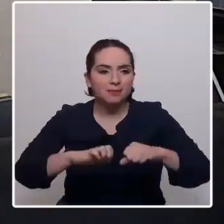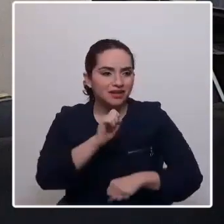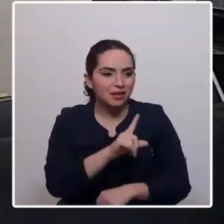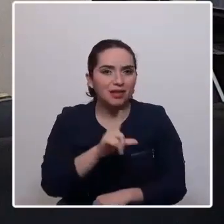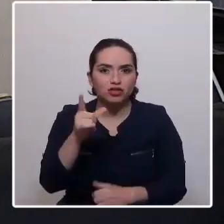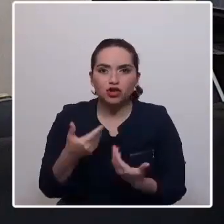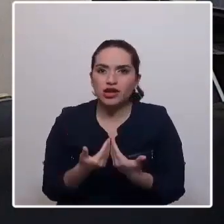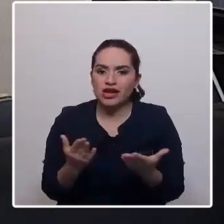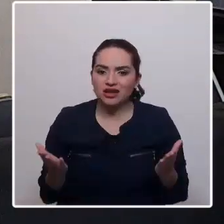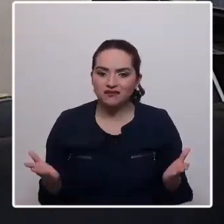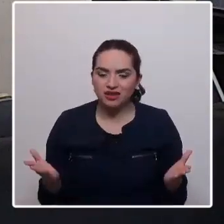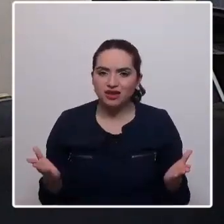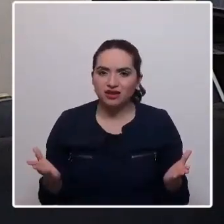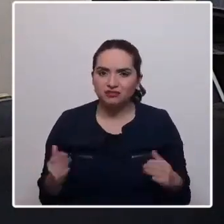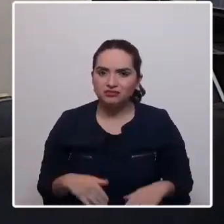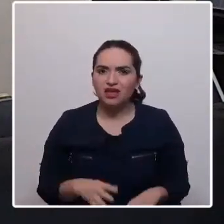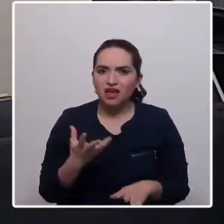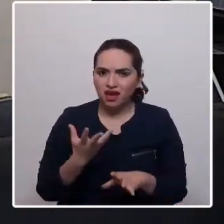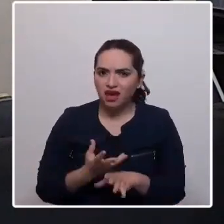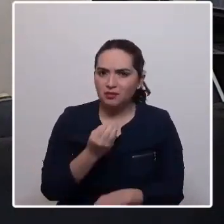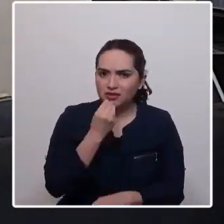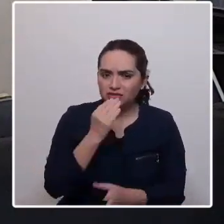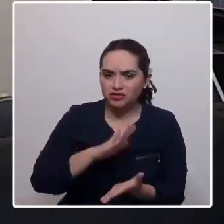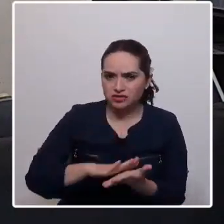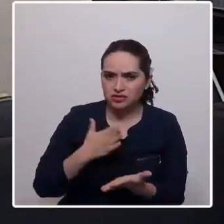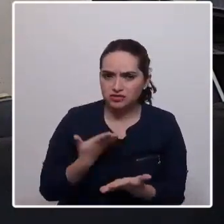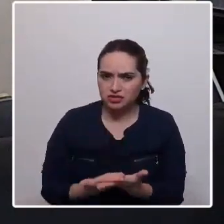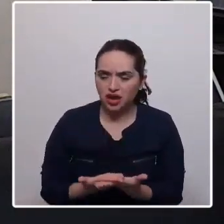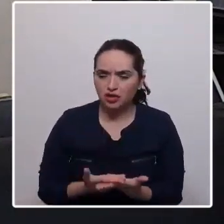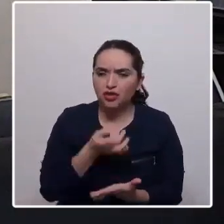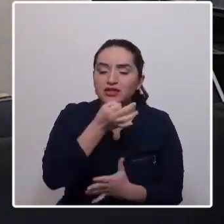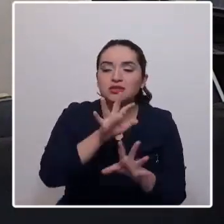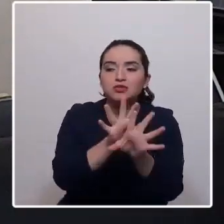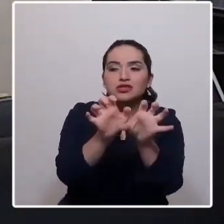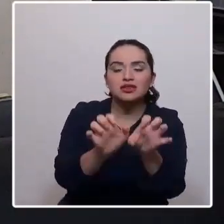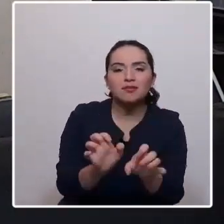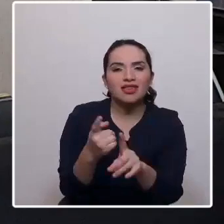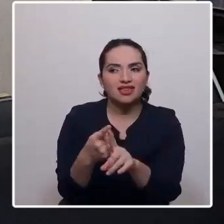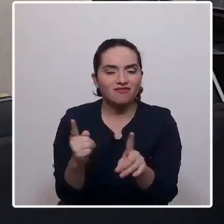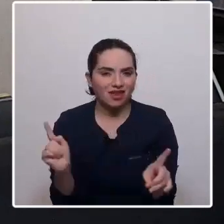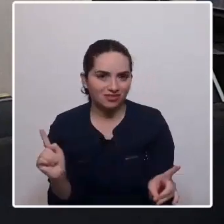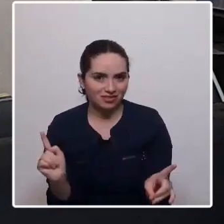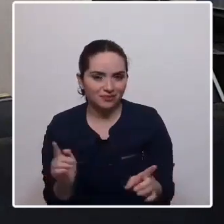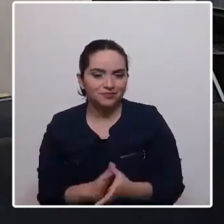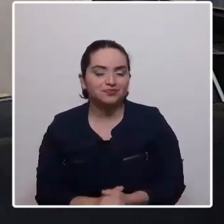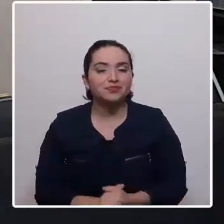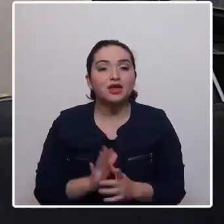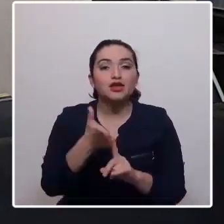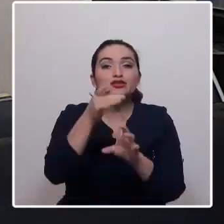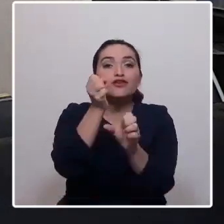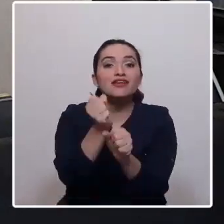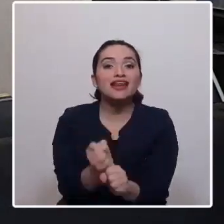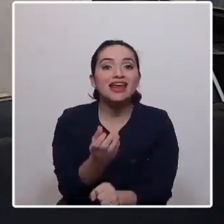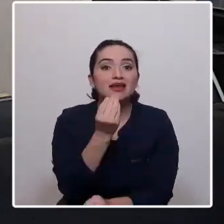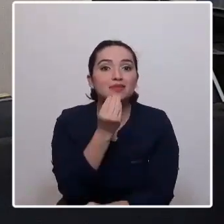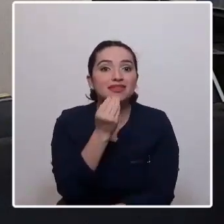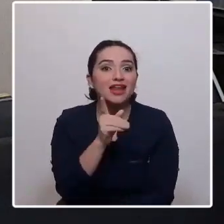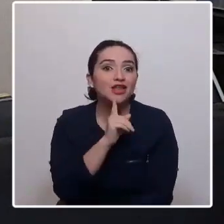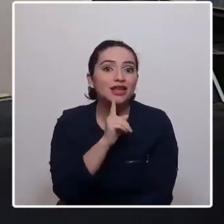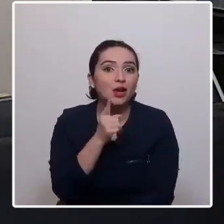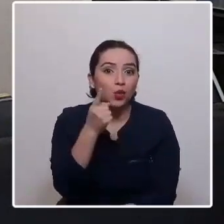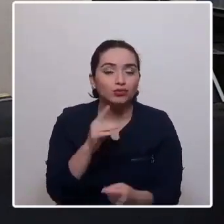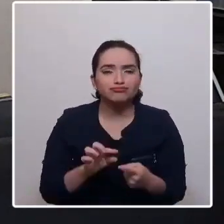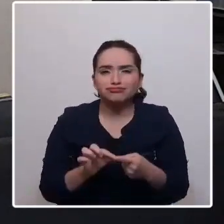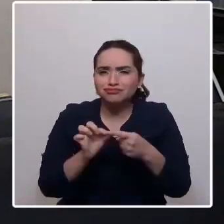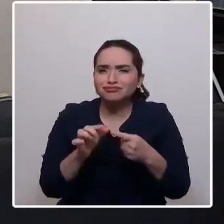suficiente. Hablamos de alimentación suficiente y saludable, pero cuando hablamos de sistema es algo distinto. La soberanía alimentaria es un elemento completamente